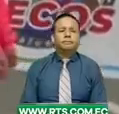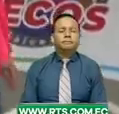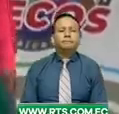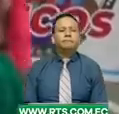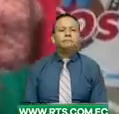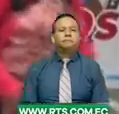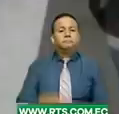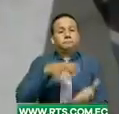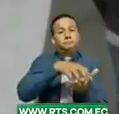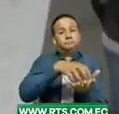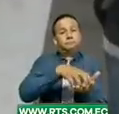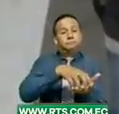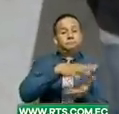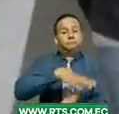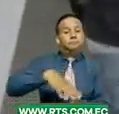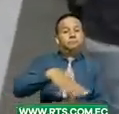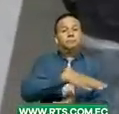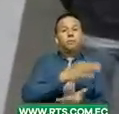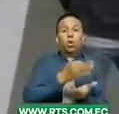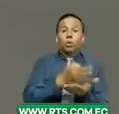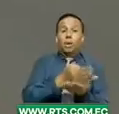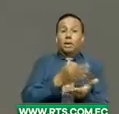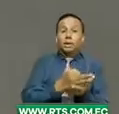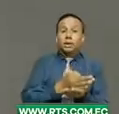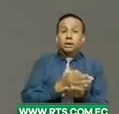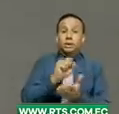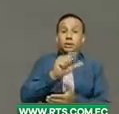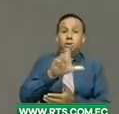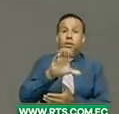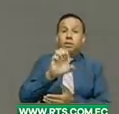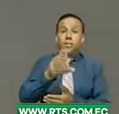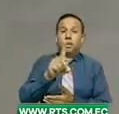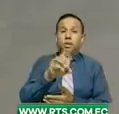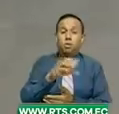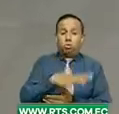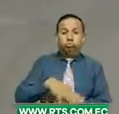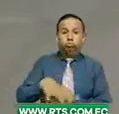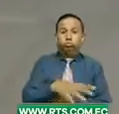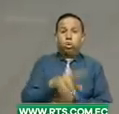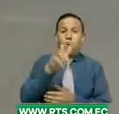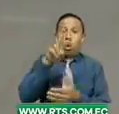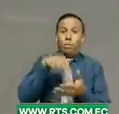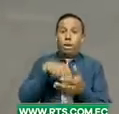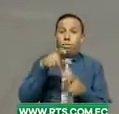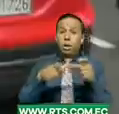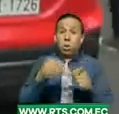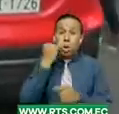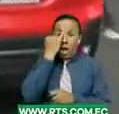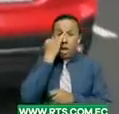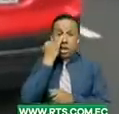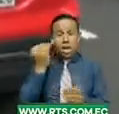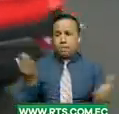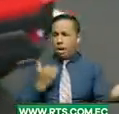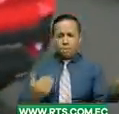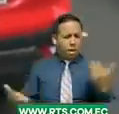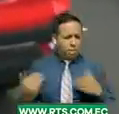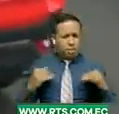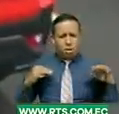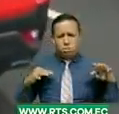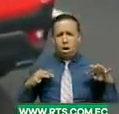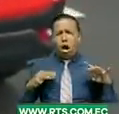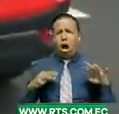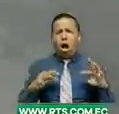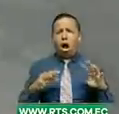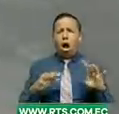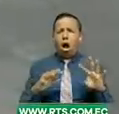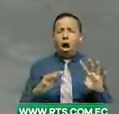En el cantón Salcedo, provincia de Cotopaxi, más de 2.000 manifestantes de organizaciones indígenas apoyaron la movilización